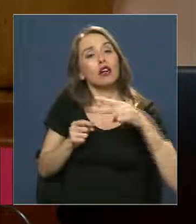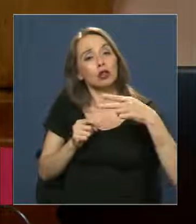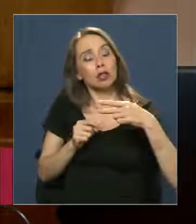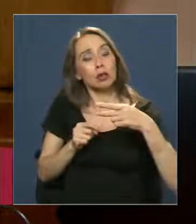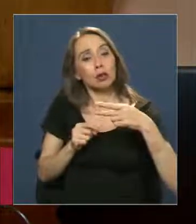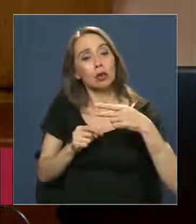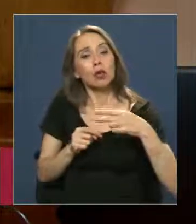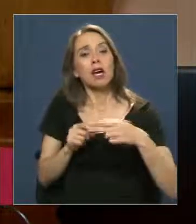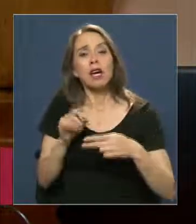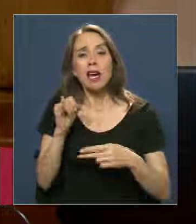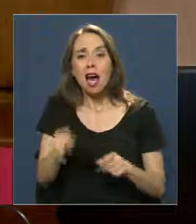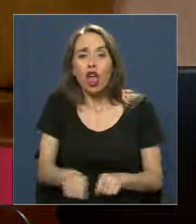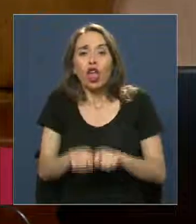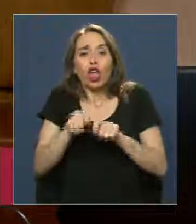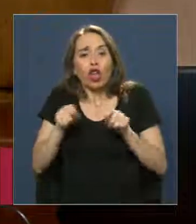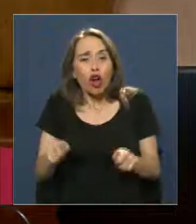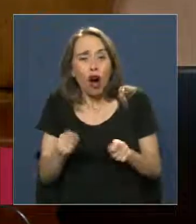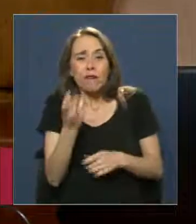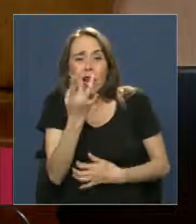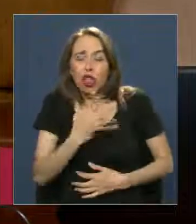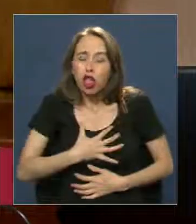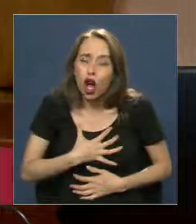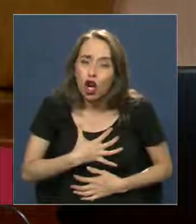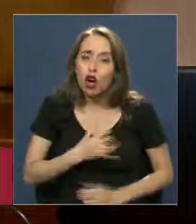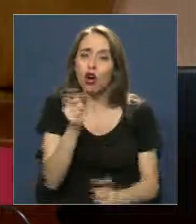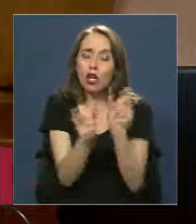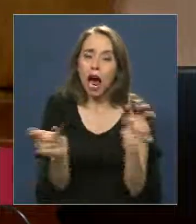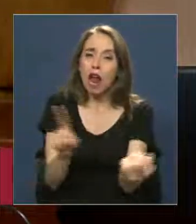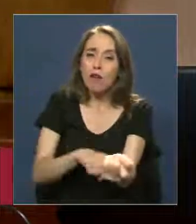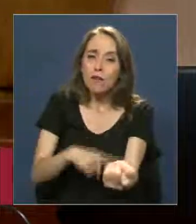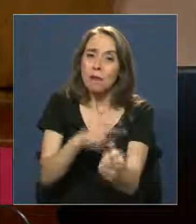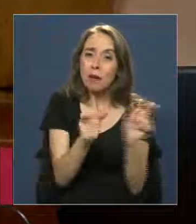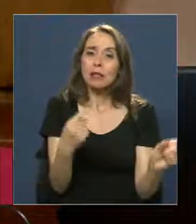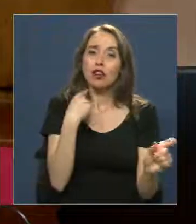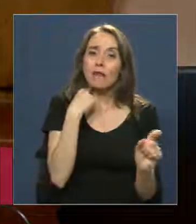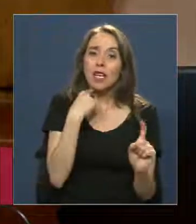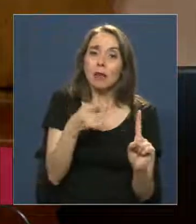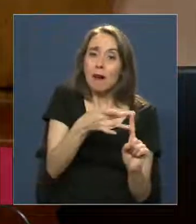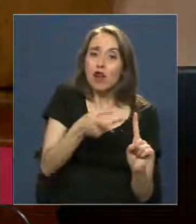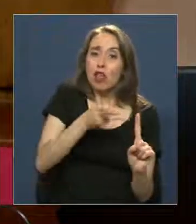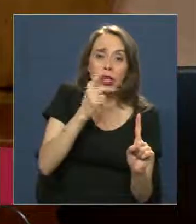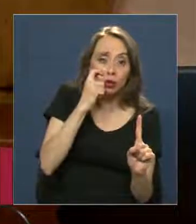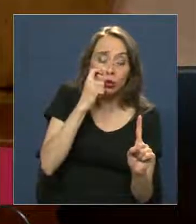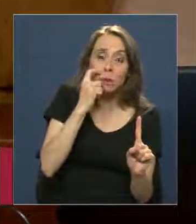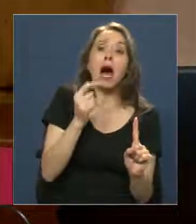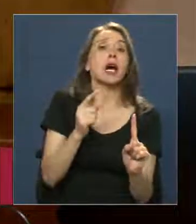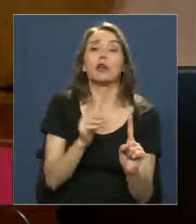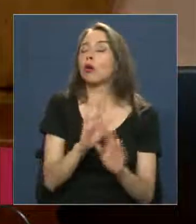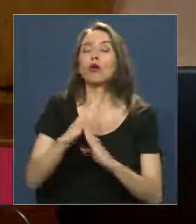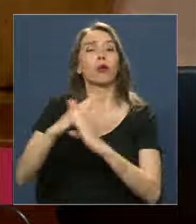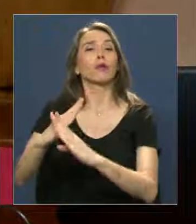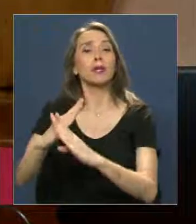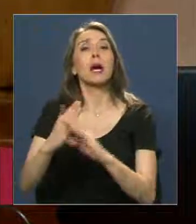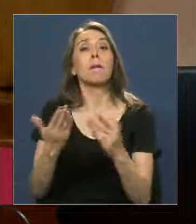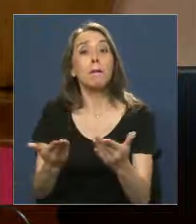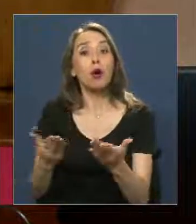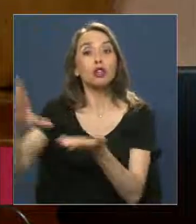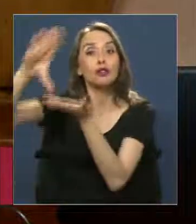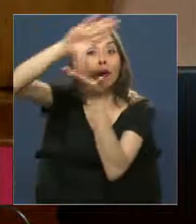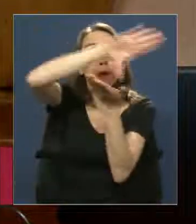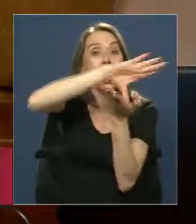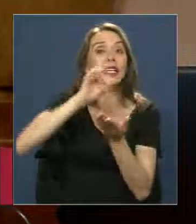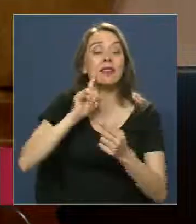infringir un nuevo dolor a los familiares de las víctimas. Y eso es lo que han hecho las sociedades modernas. Por eso hoy día leí acá que, fíjense